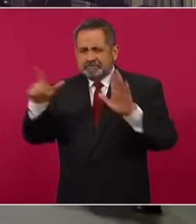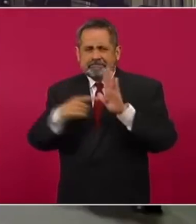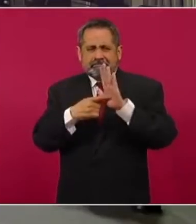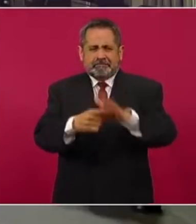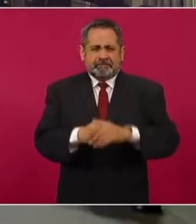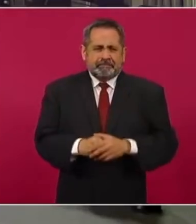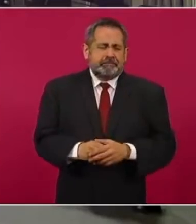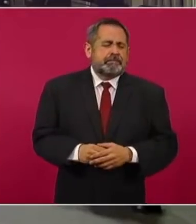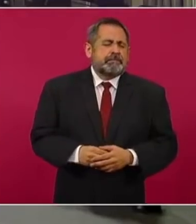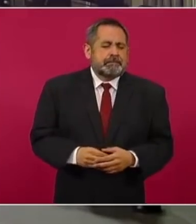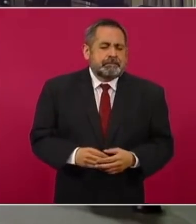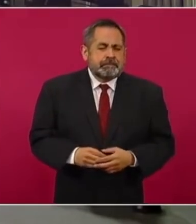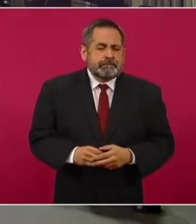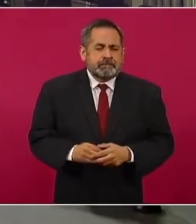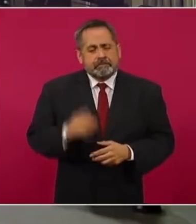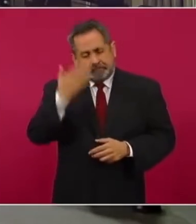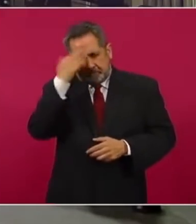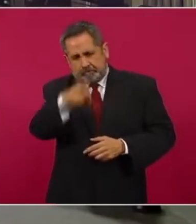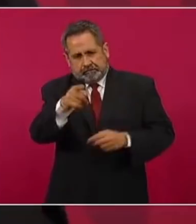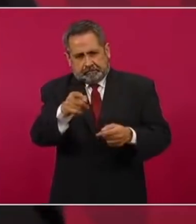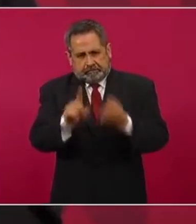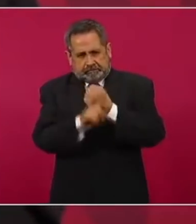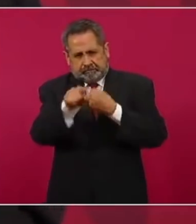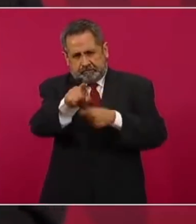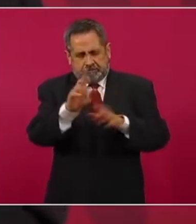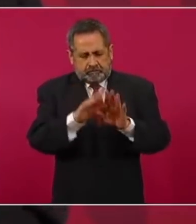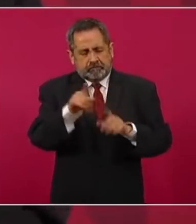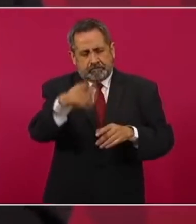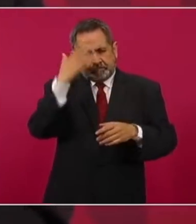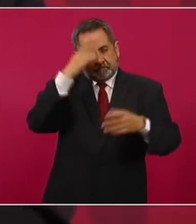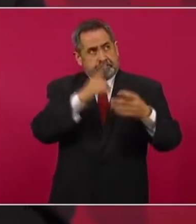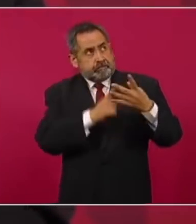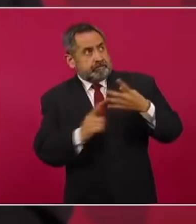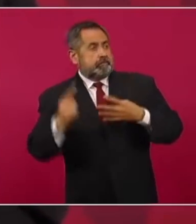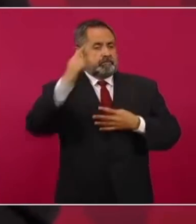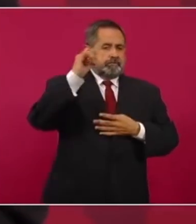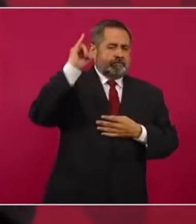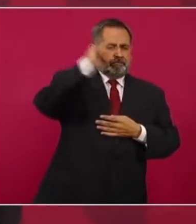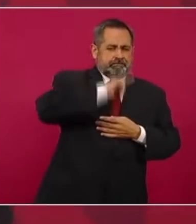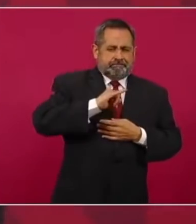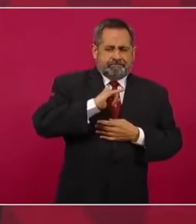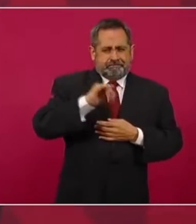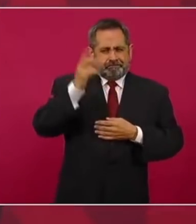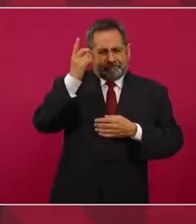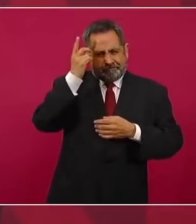Ya sé que no es un asunto tuyo, tiene que ver con los jefes del Reforma,